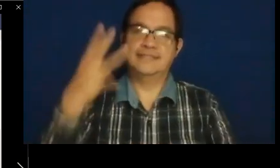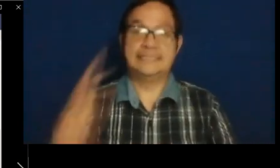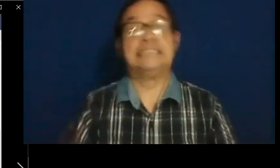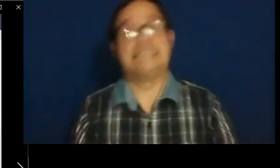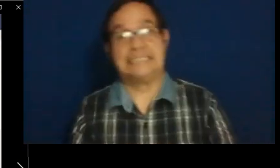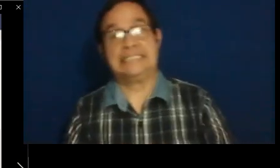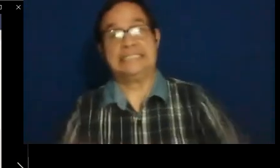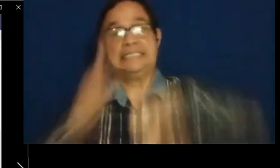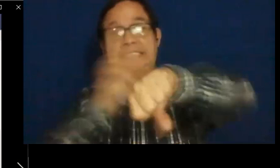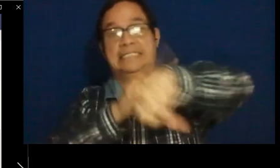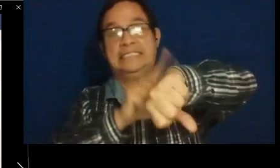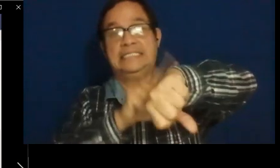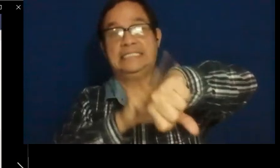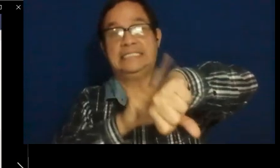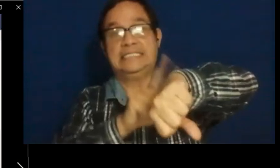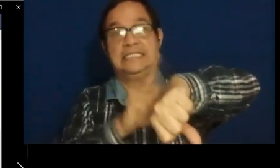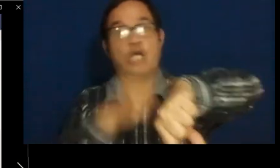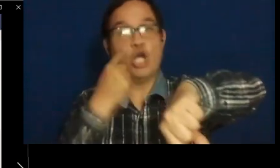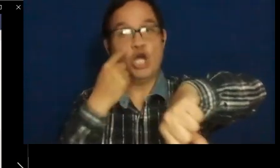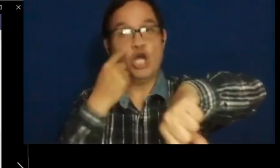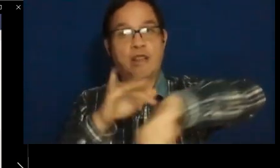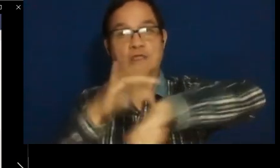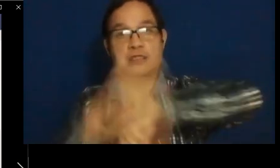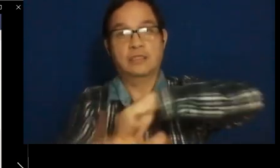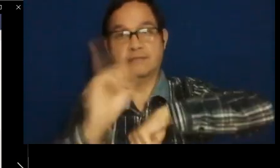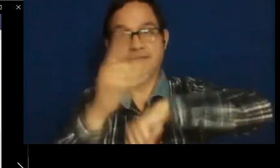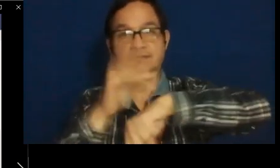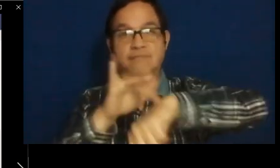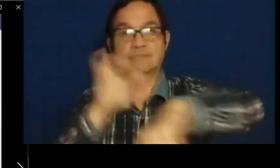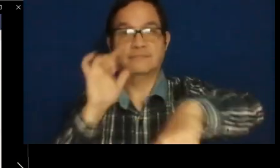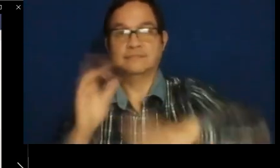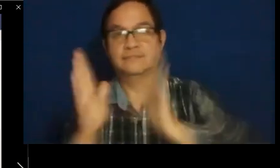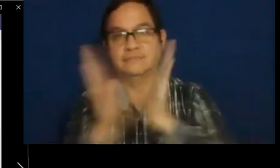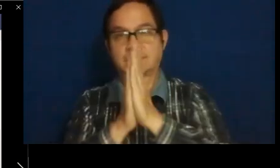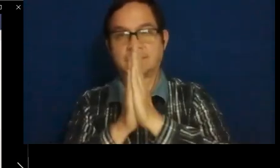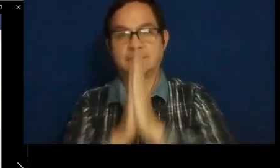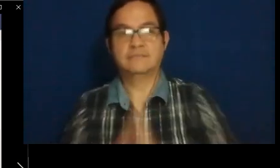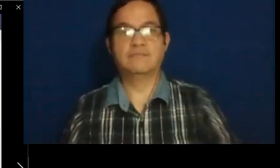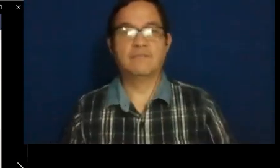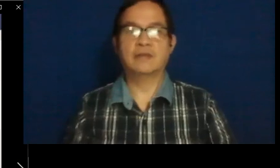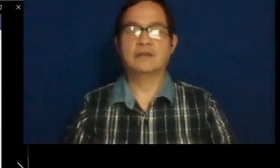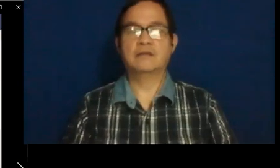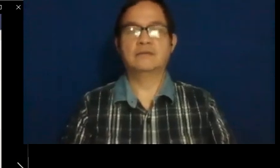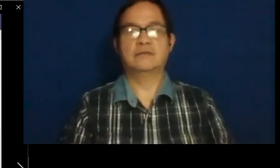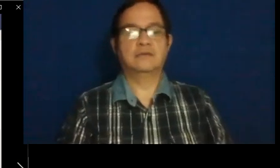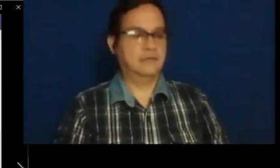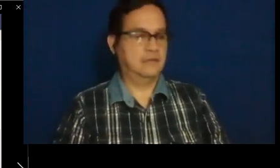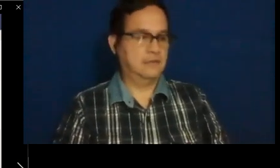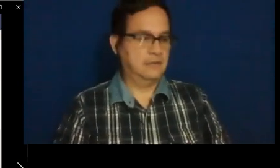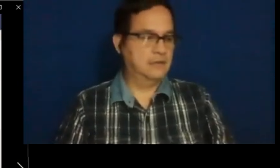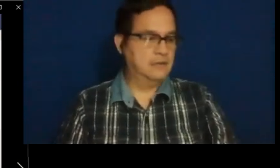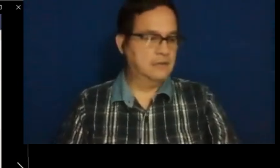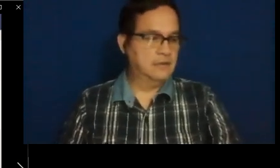es harto el trabajo que tengo que hacer, entonces les encargo la puntualidad con los trabajos, ¿vale? Gracias. Profe, buen día. Buenos